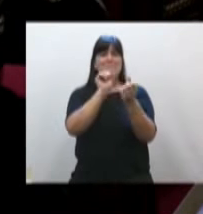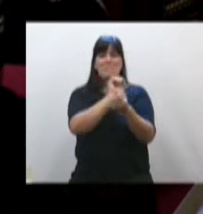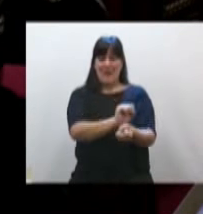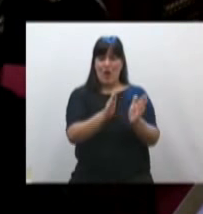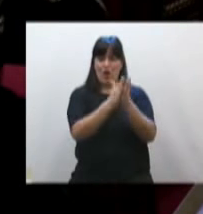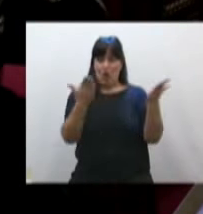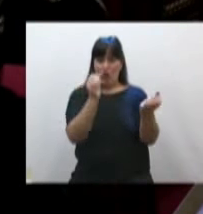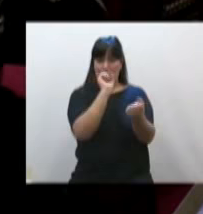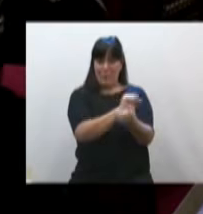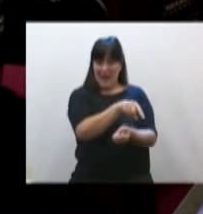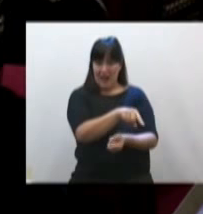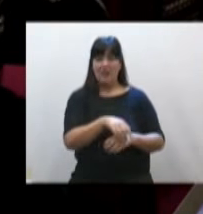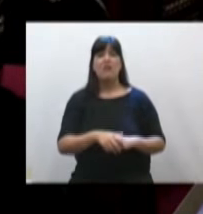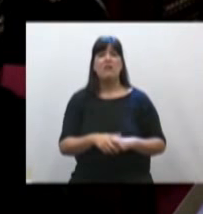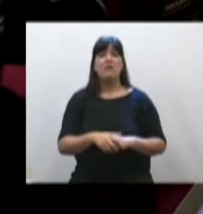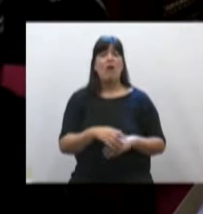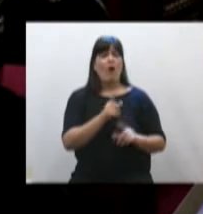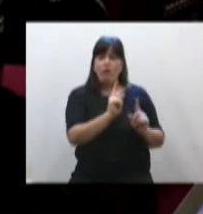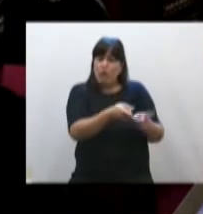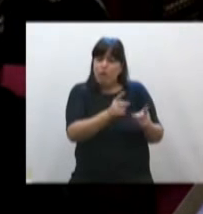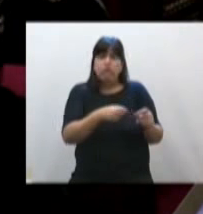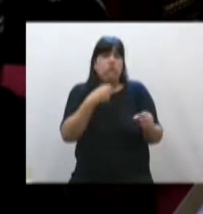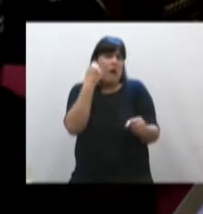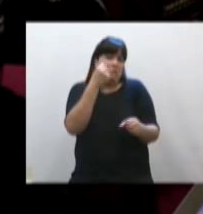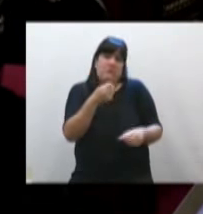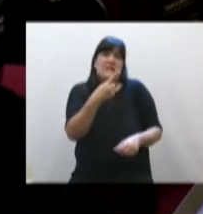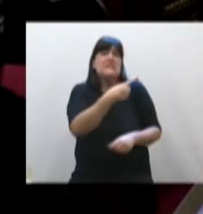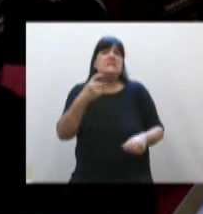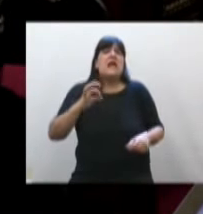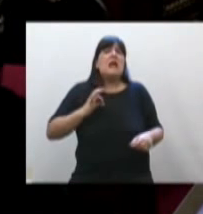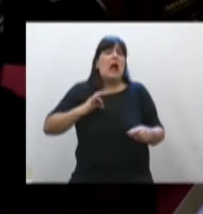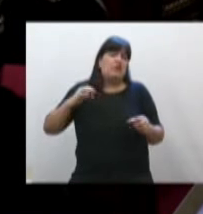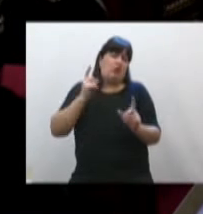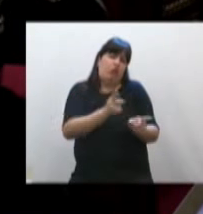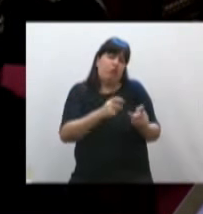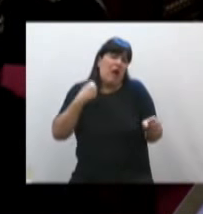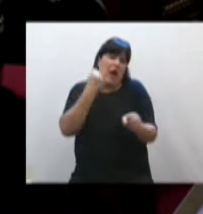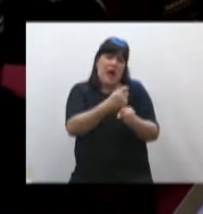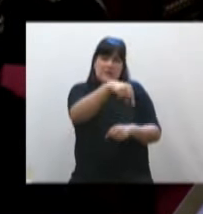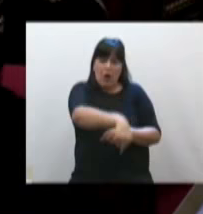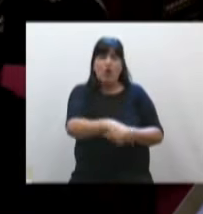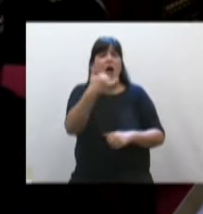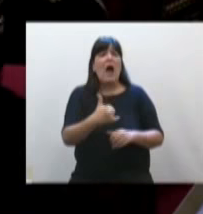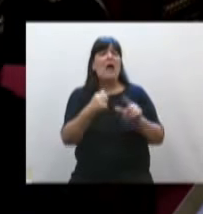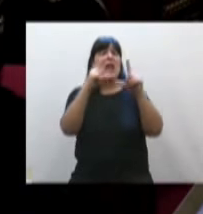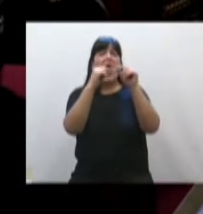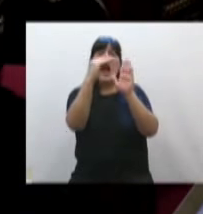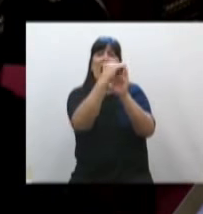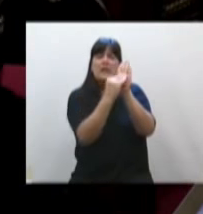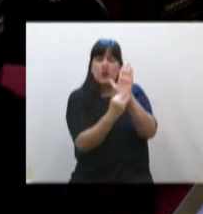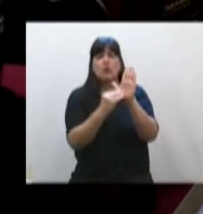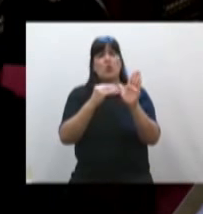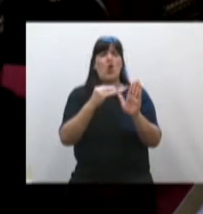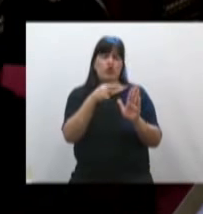12 de la noche y la 1 de la madrugada, eso es lo que se especula. Hay aproximadamente 38 legisladores que votarían en